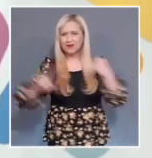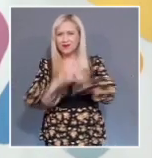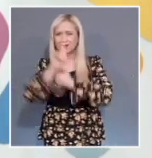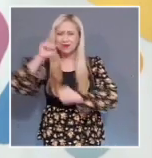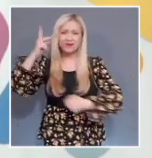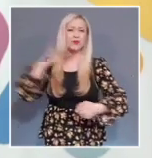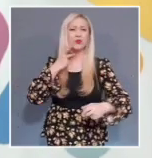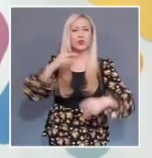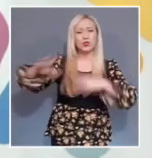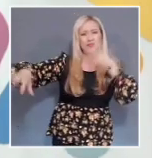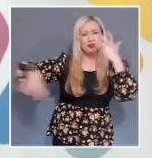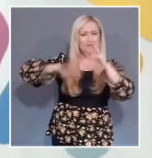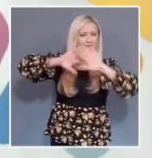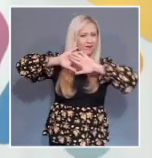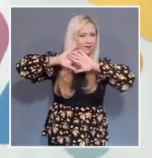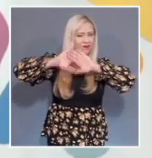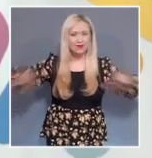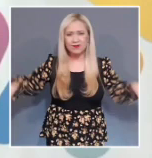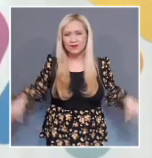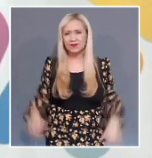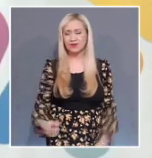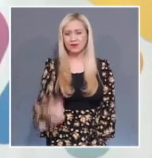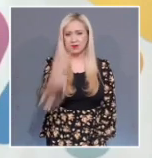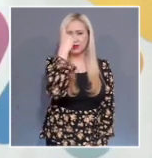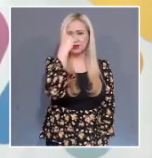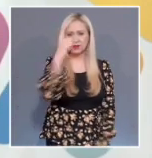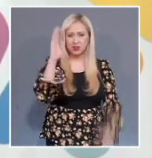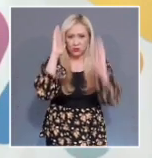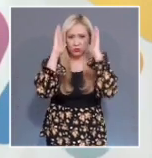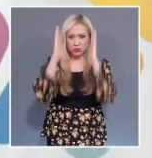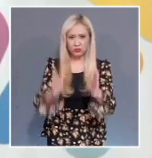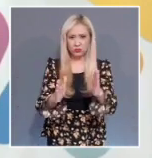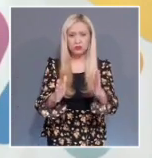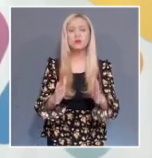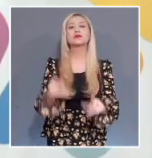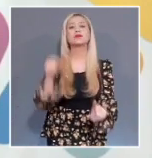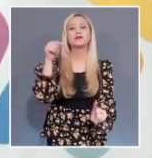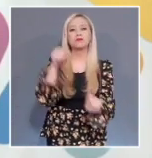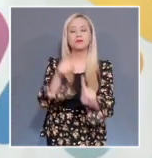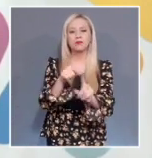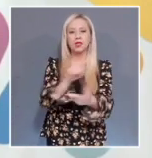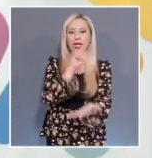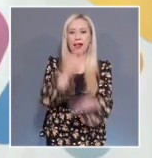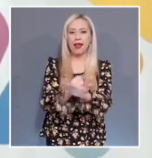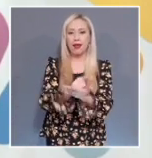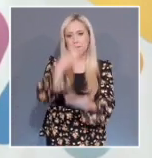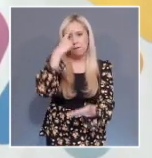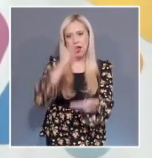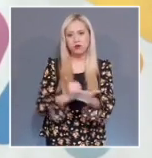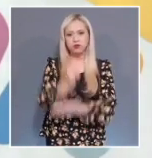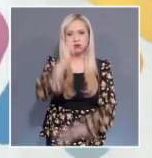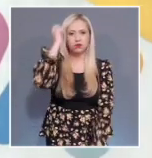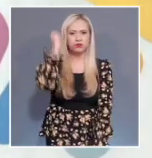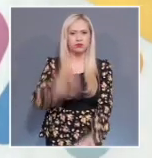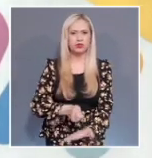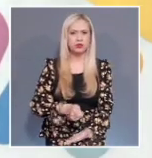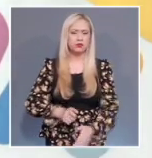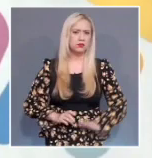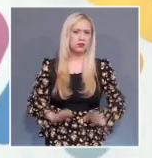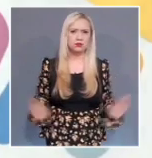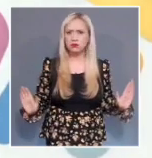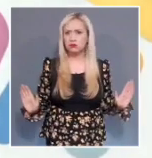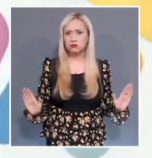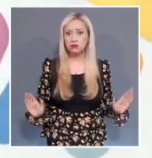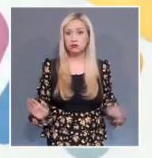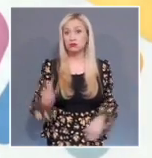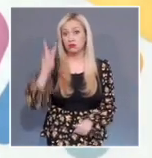anteponiendo siempre la imparcialidad que debe guiar nuestras decisiones. Para el canal del Poder Judicial de la